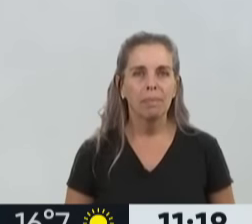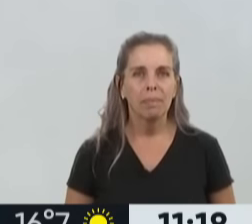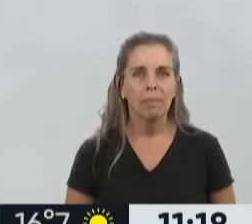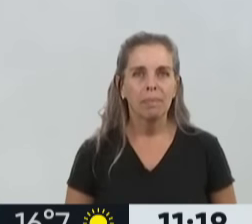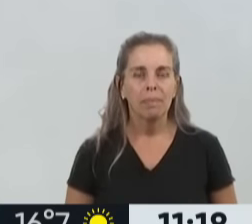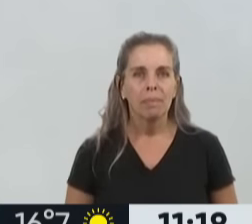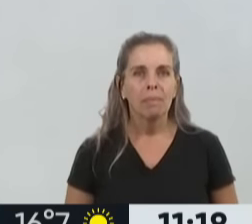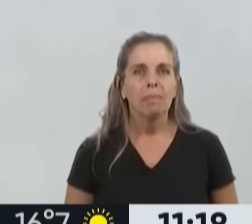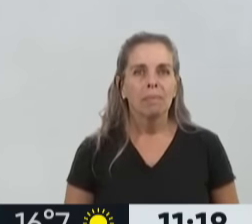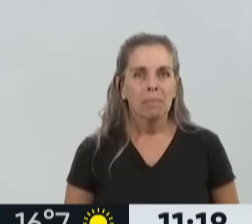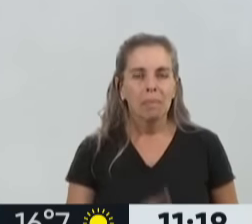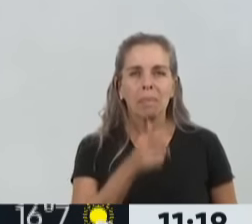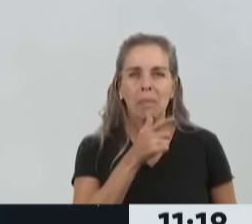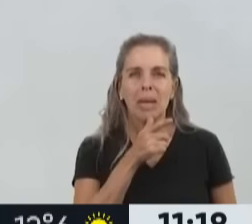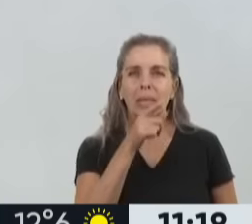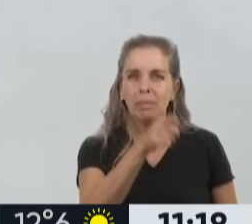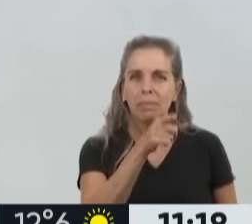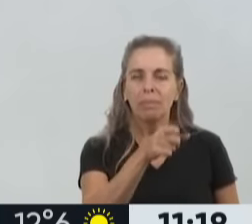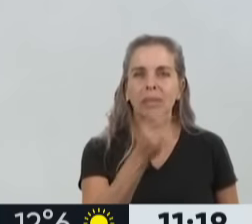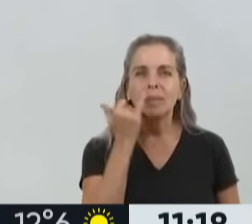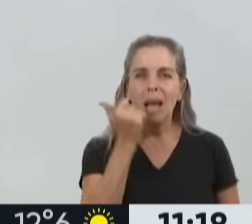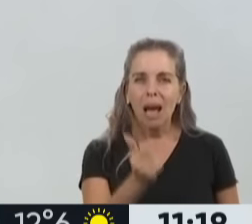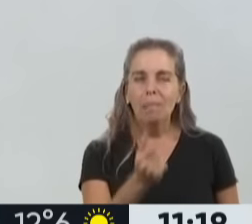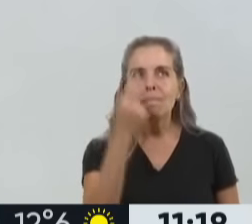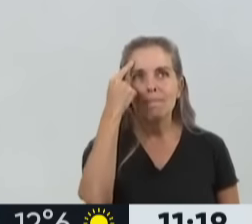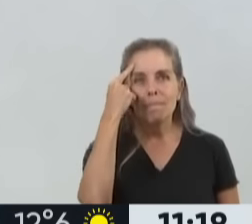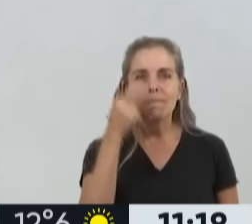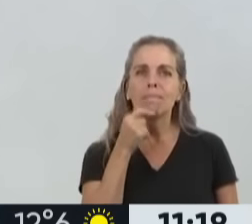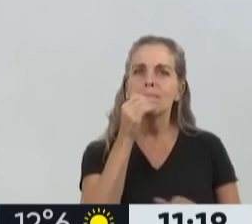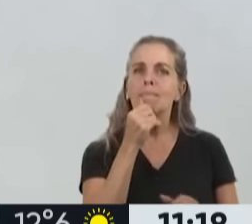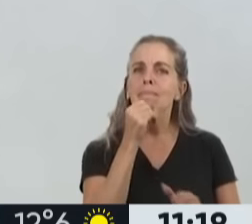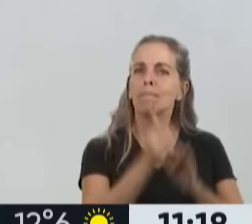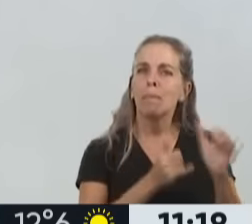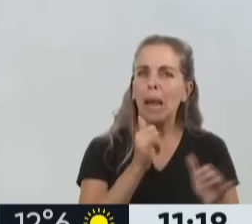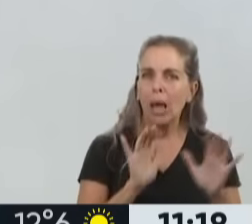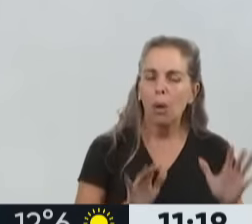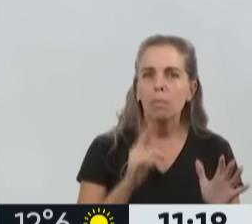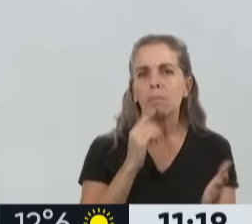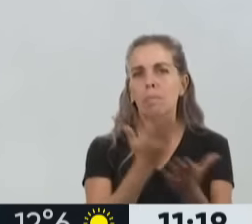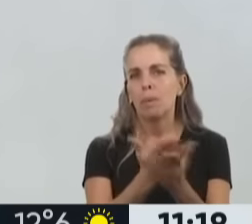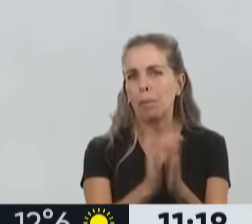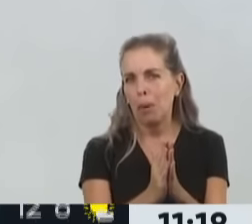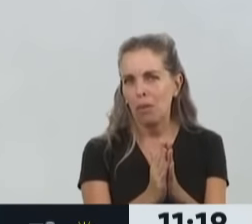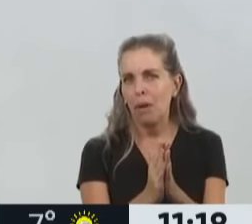entendido que lo iba a decir Usted en el comienzo iba a hab una pregunta con lo cual le pido su habitual generosidad conmigo pero muchas